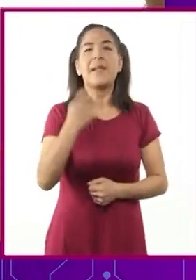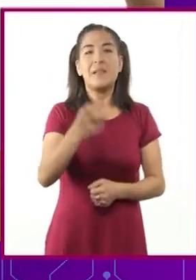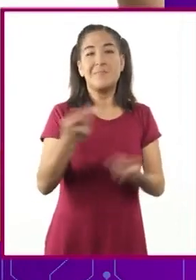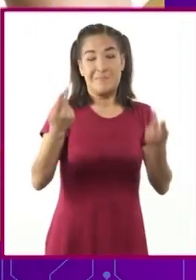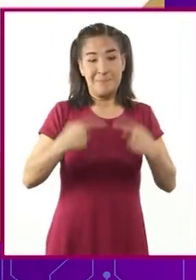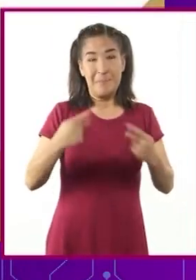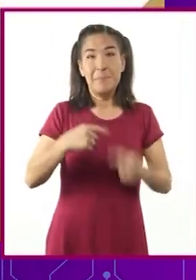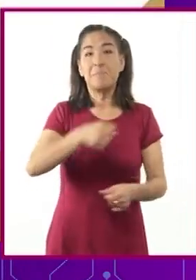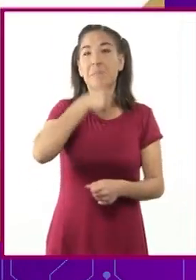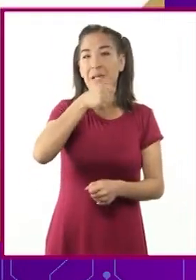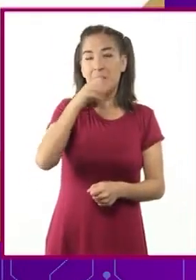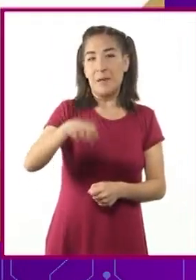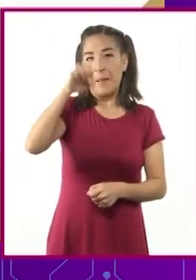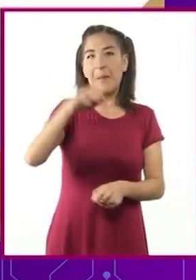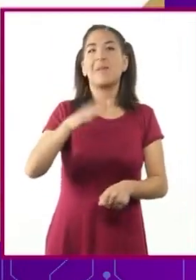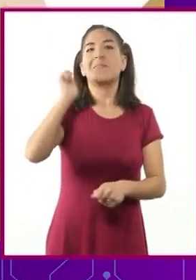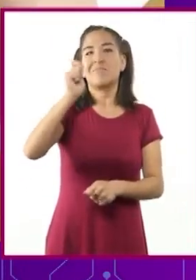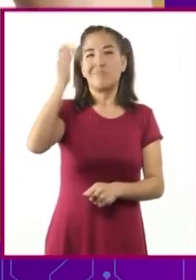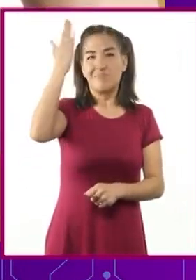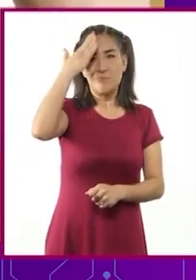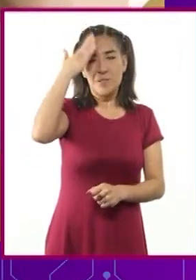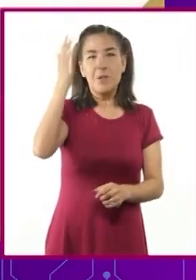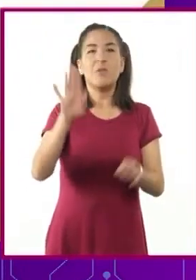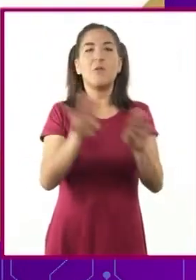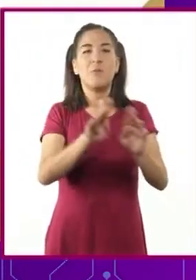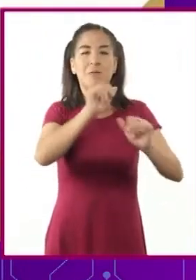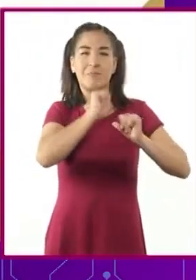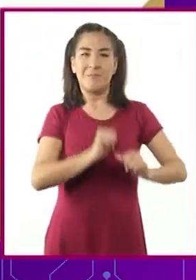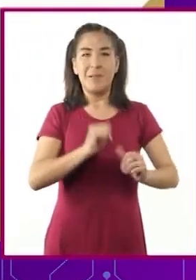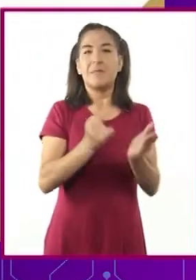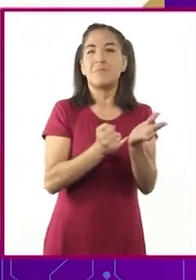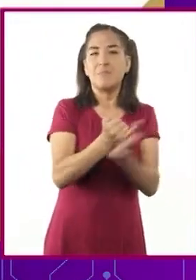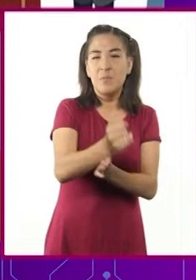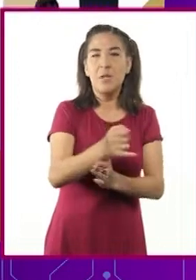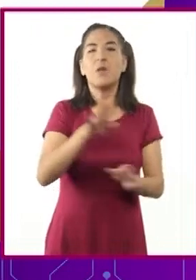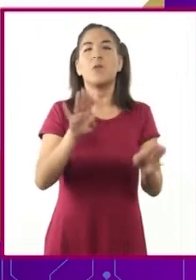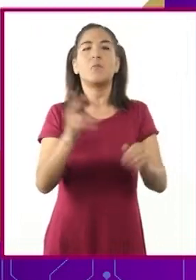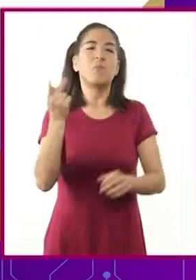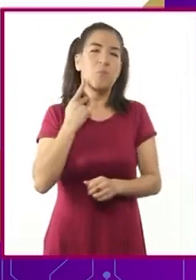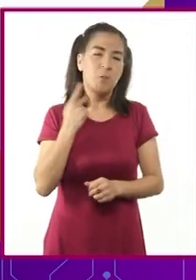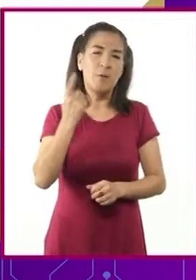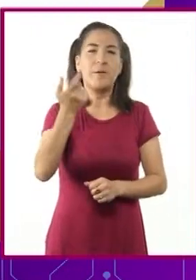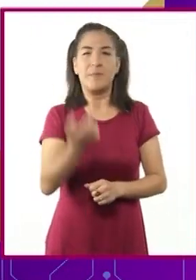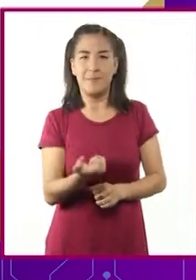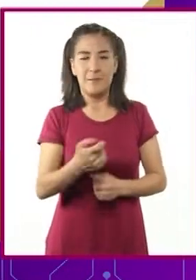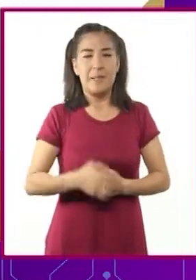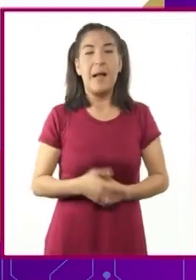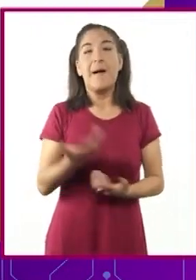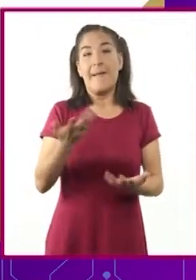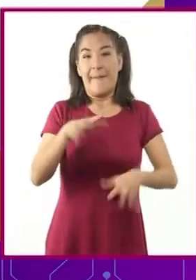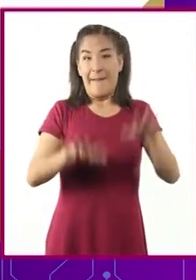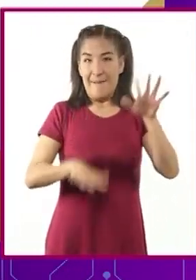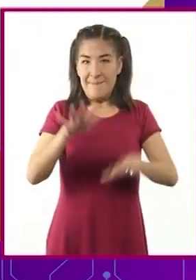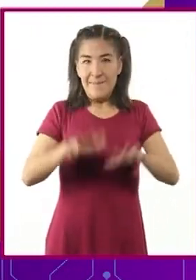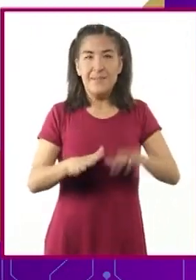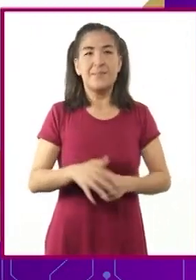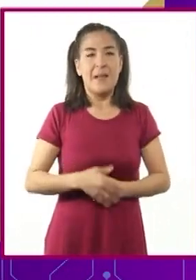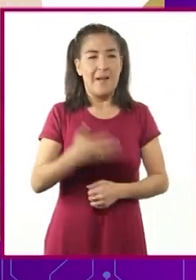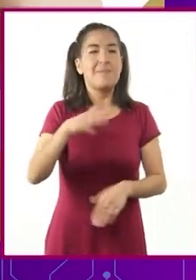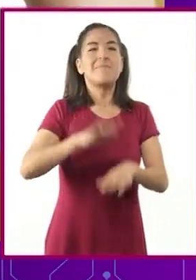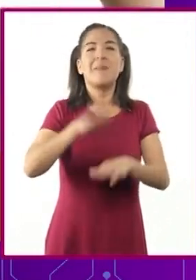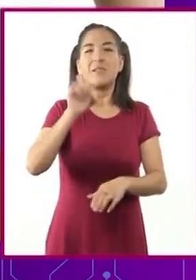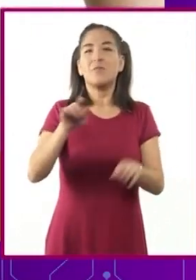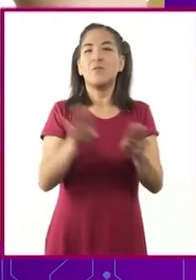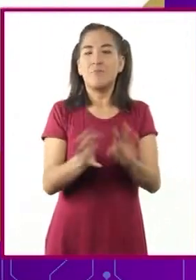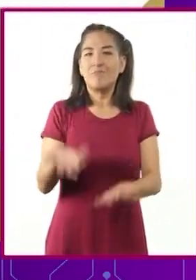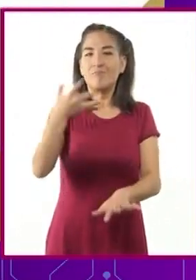los líderes que se encargan de tomar las decisiones políticas o económicas, y a veces hay mayor